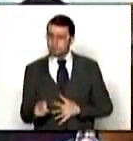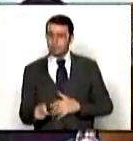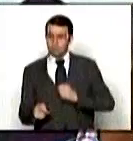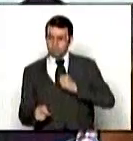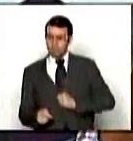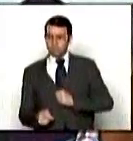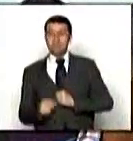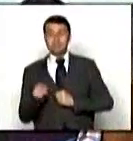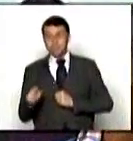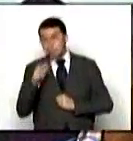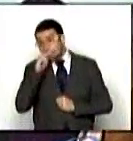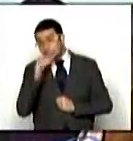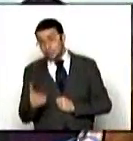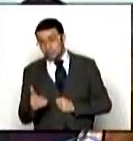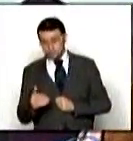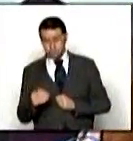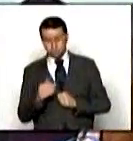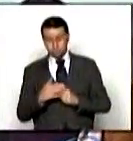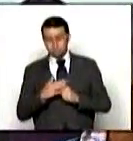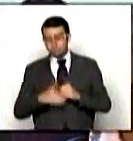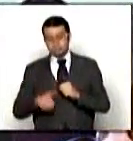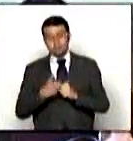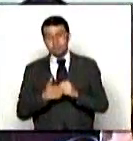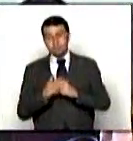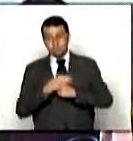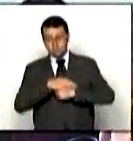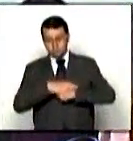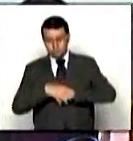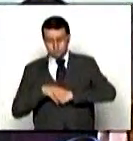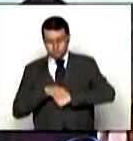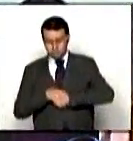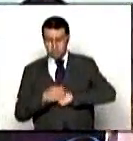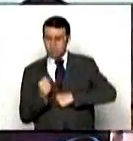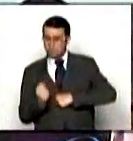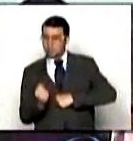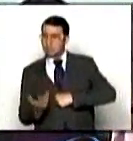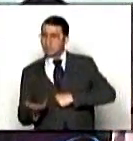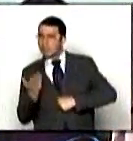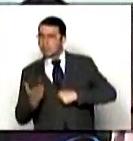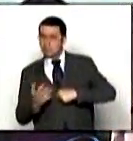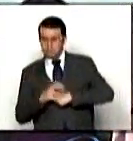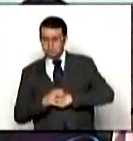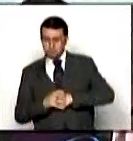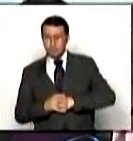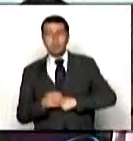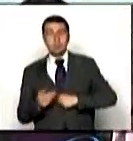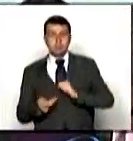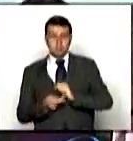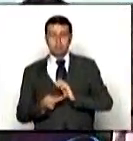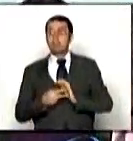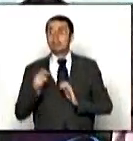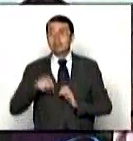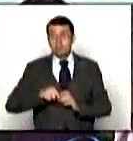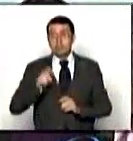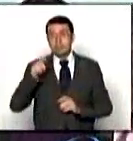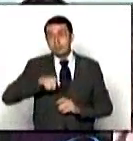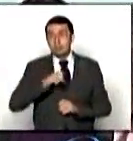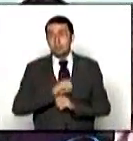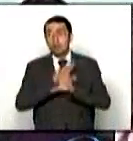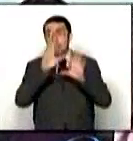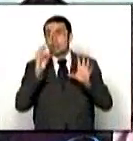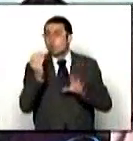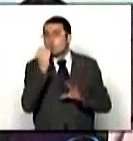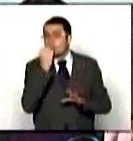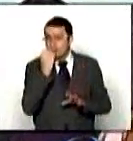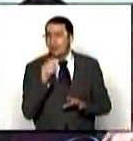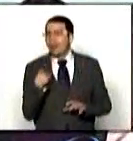la palma de la mano, sin los dedos, quitando los dedos, y el grosor de la palma de la mano es la cantidad de proteína que el niño debe consumir al desayuno. Eso en realidad es pequeño, un